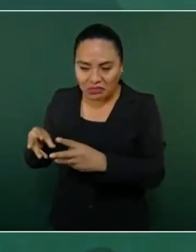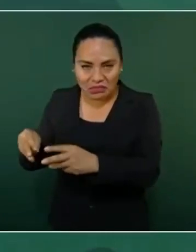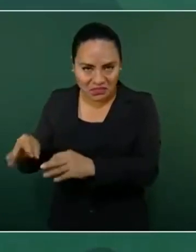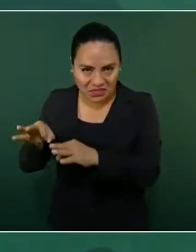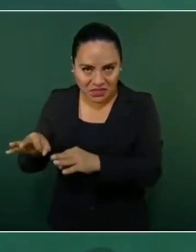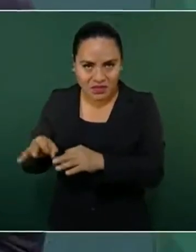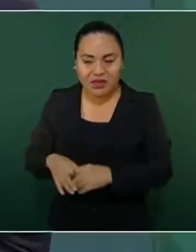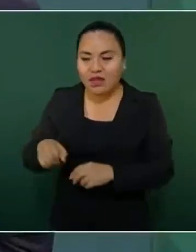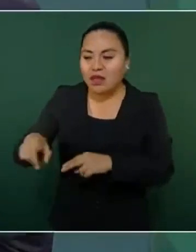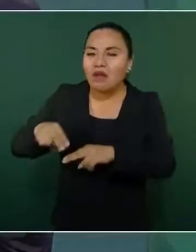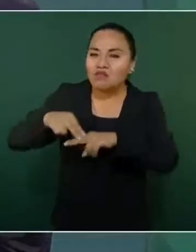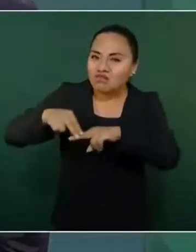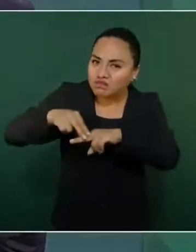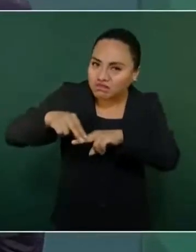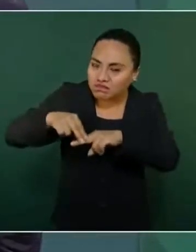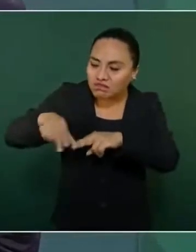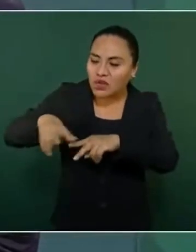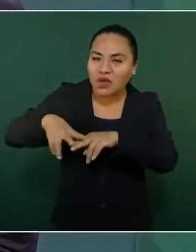las vías férreas,